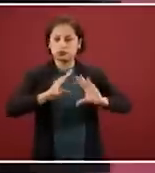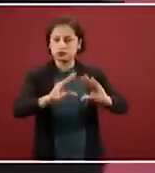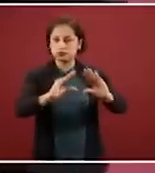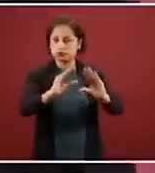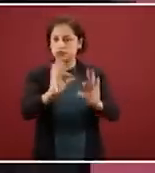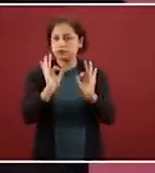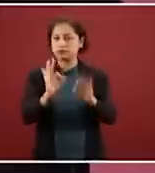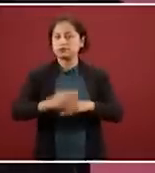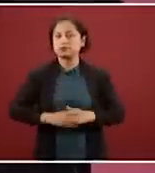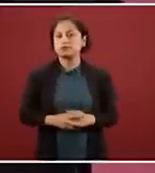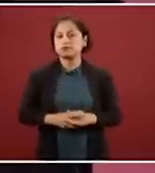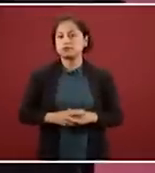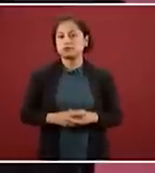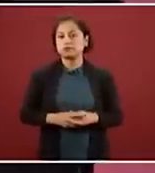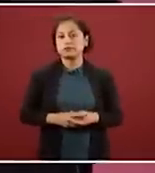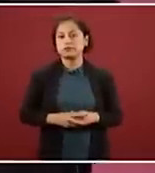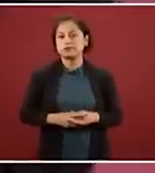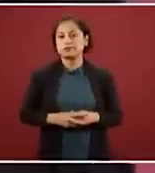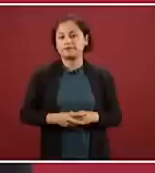sobre todo si estamos